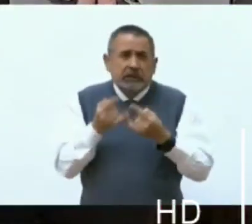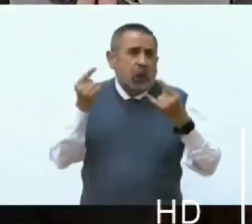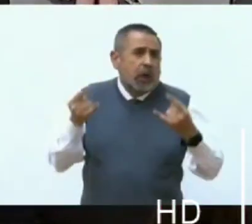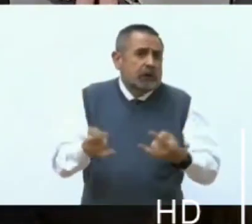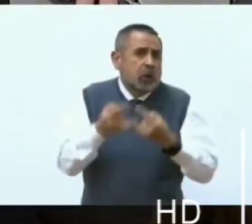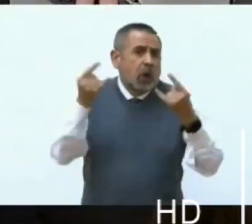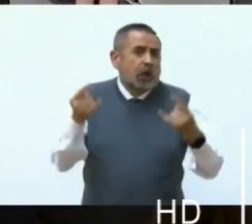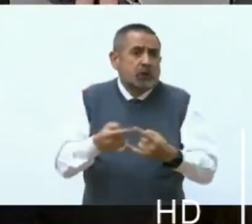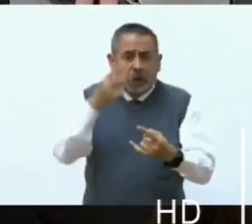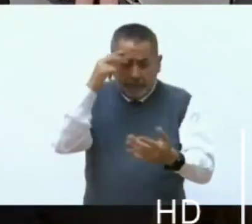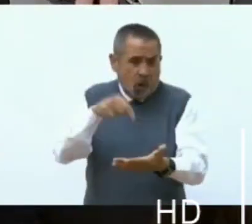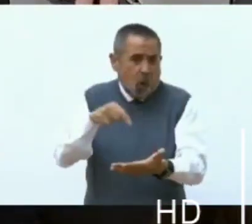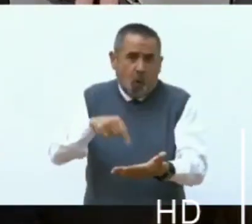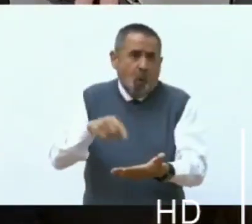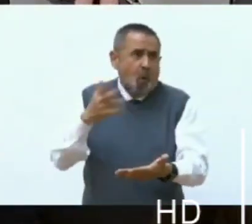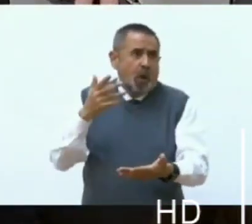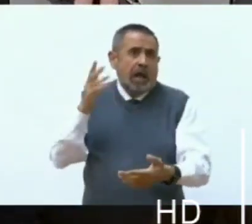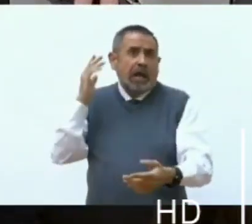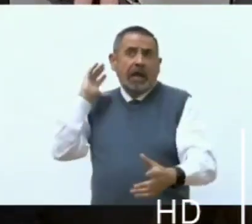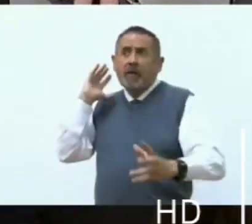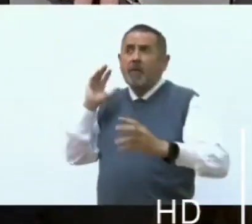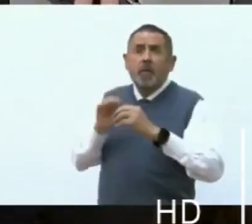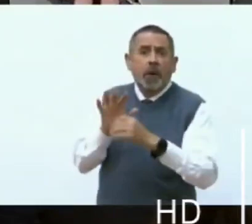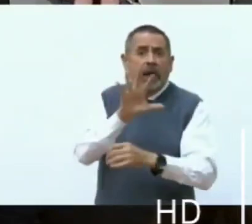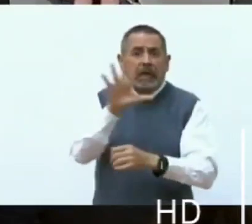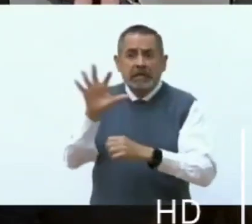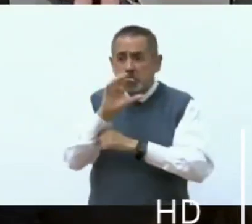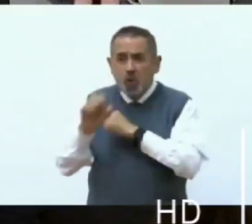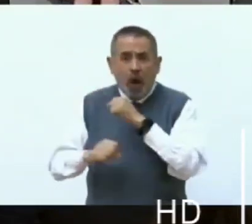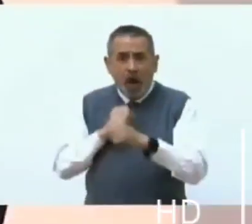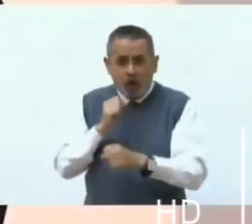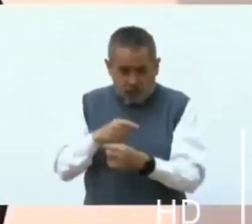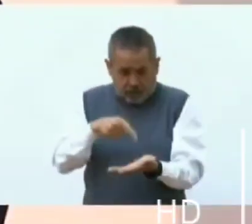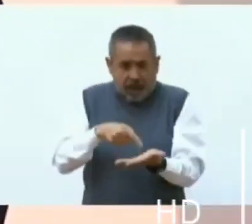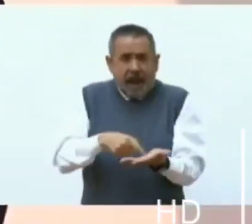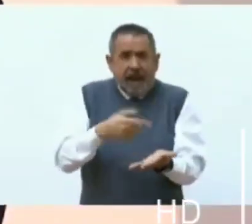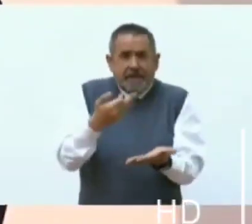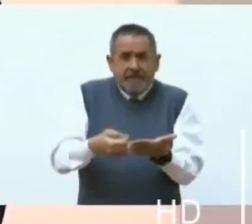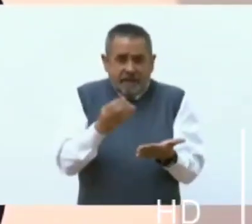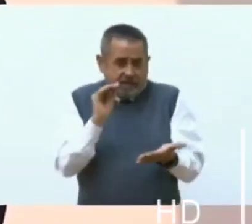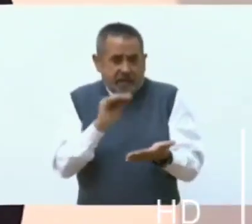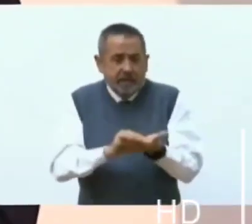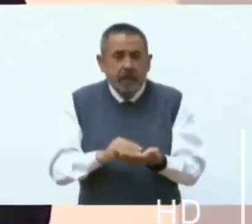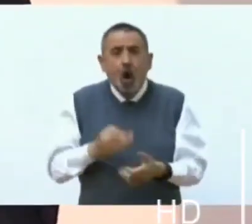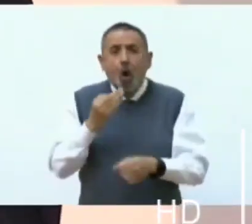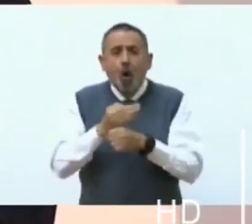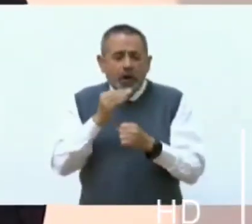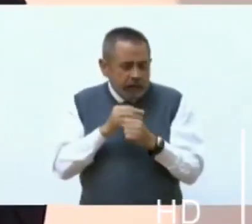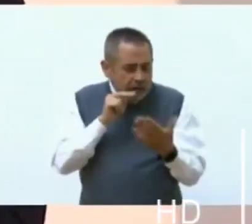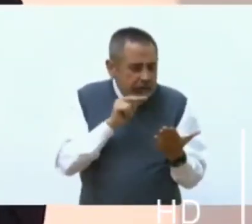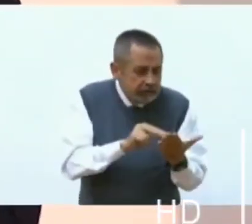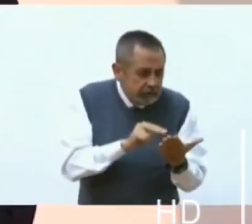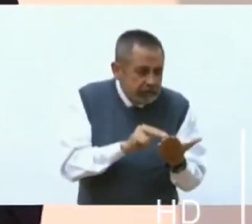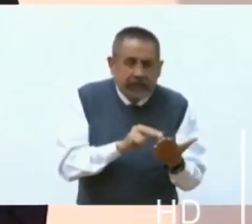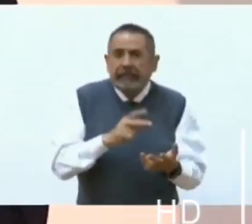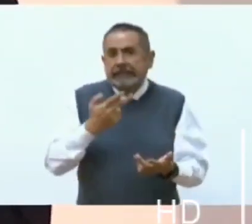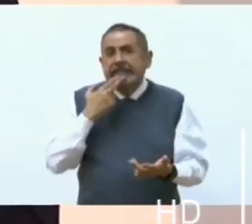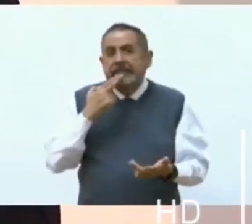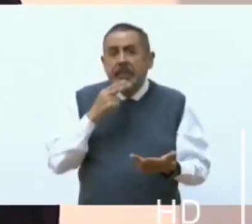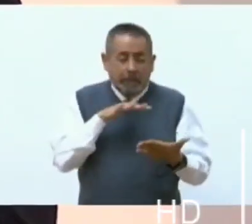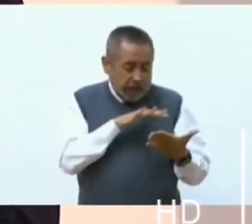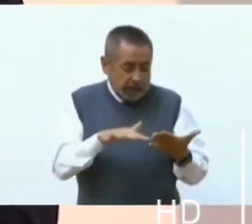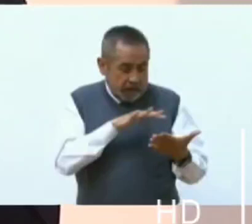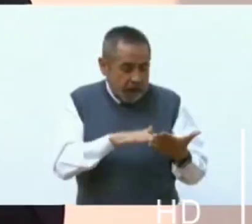México de los últimos 500 años. Y mucho de nuestro conocimiento actual puede ser enriquecido o puede